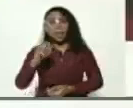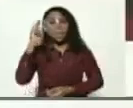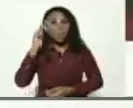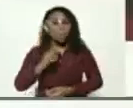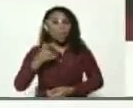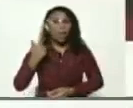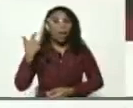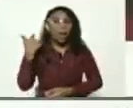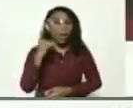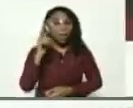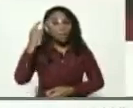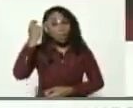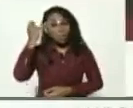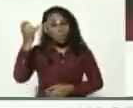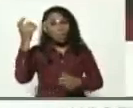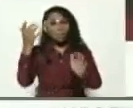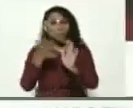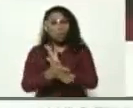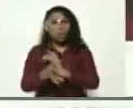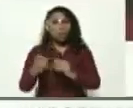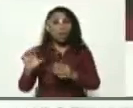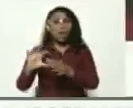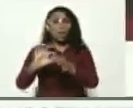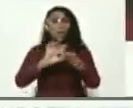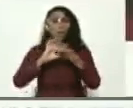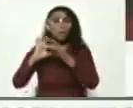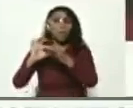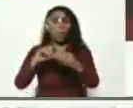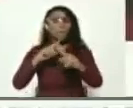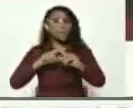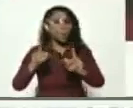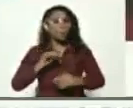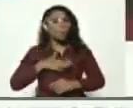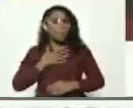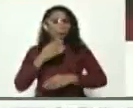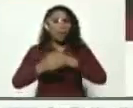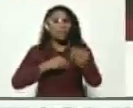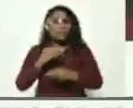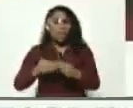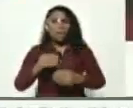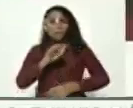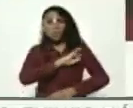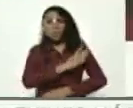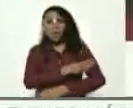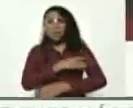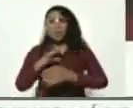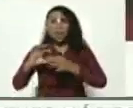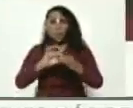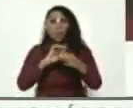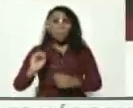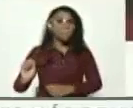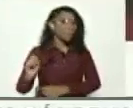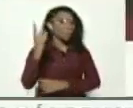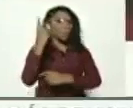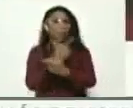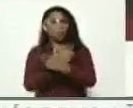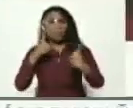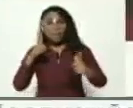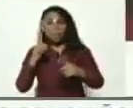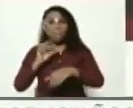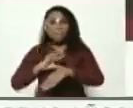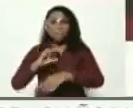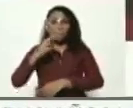idea de la unión, pero para poder forjar la unión, primero la libertad, doctor Pedro